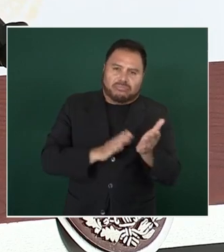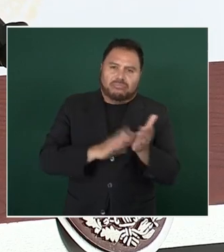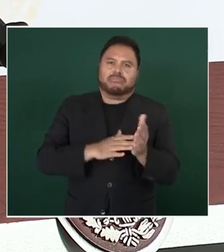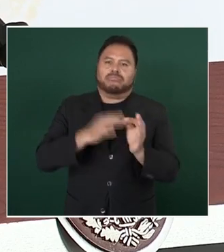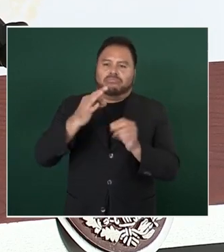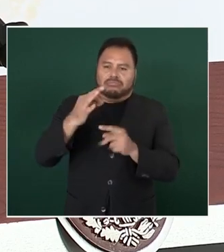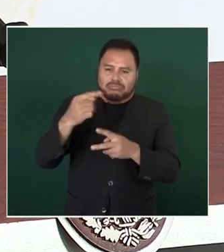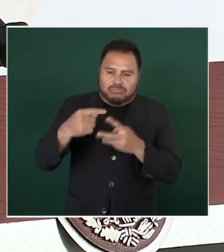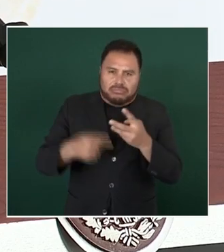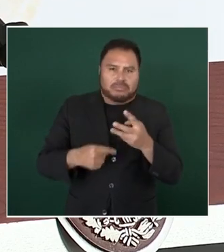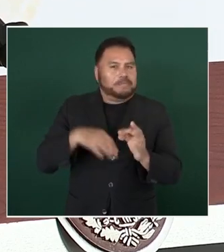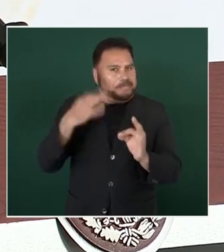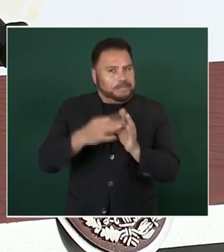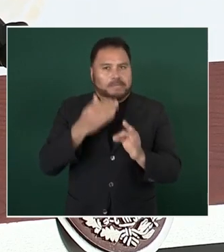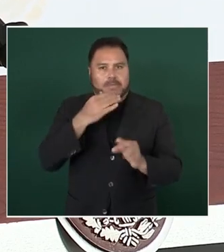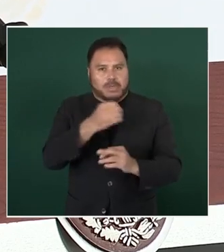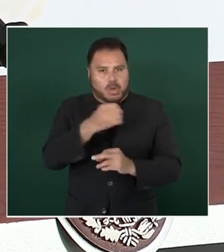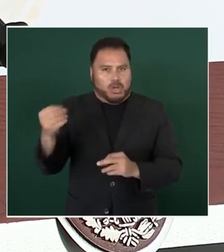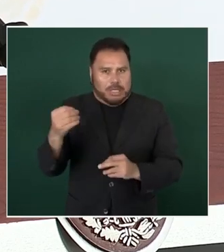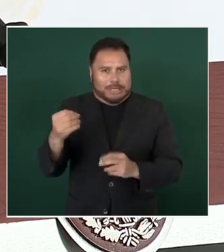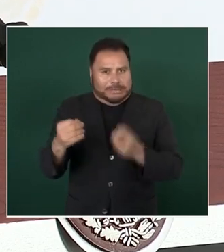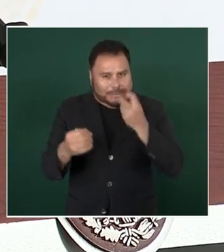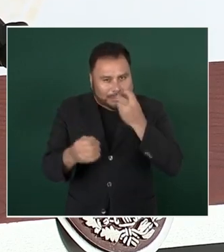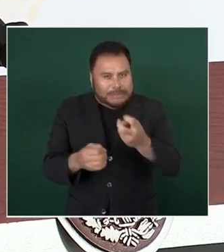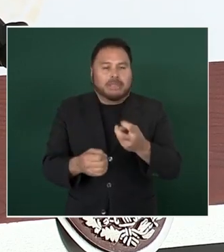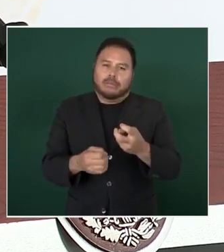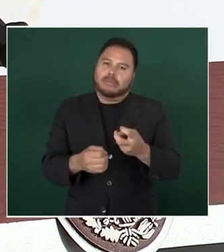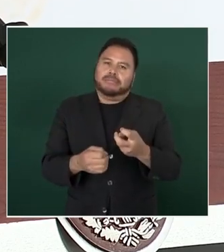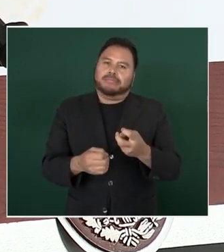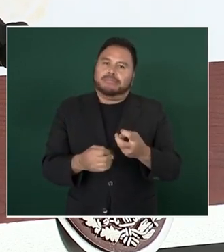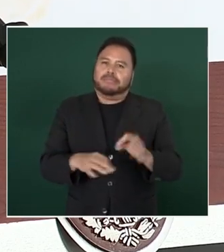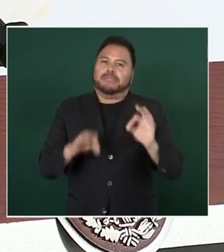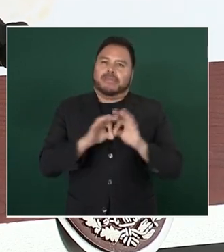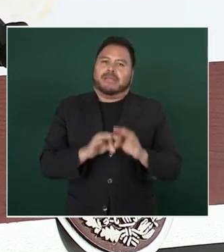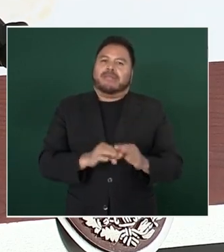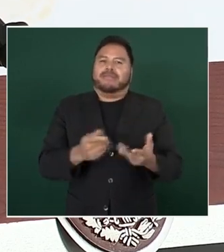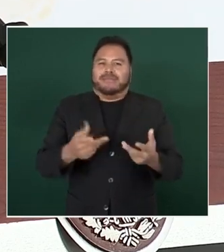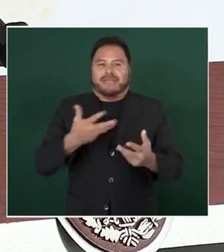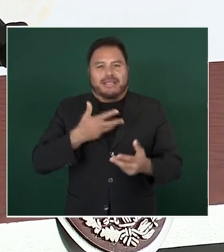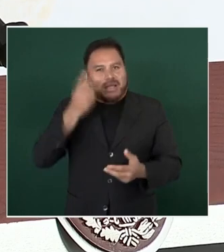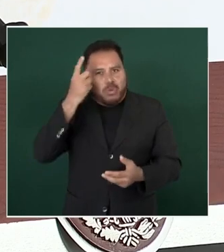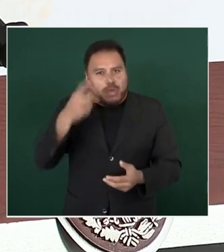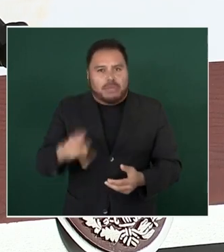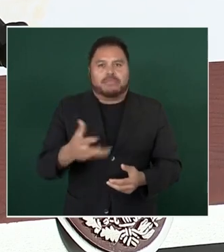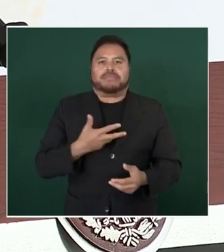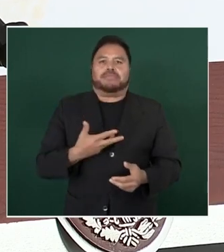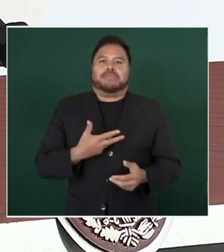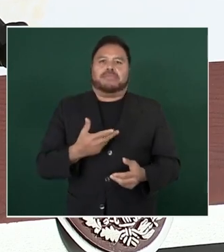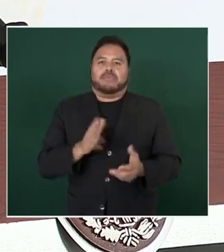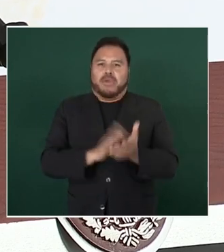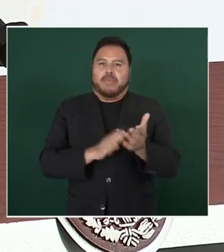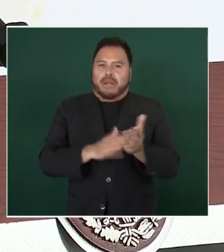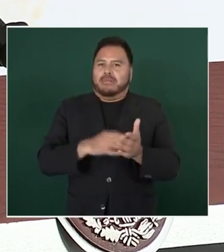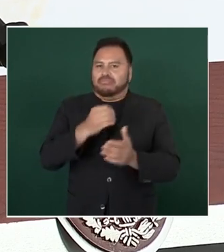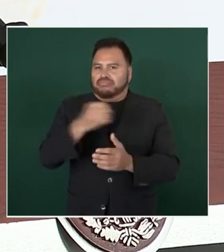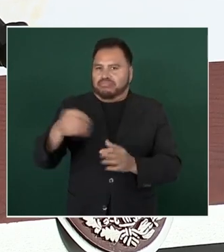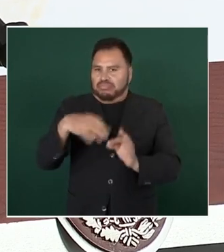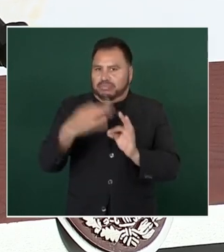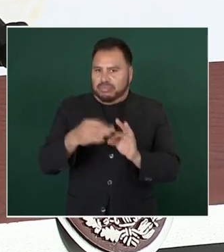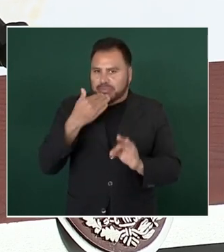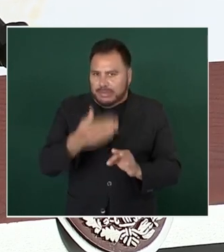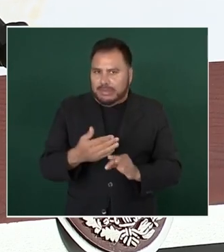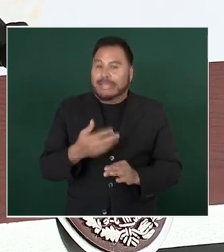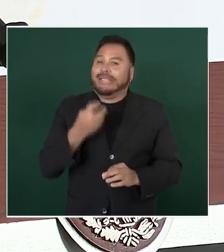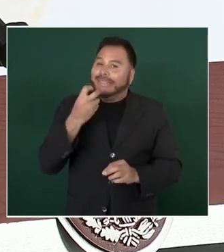documentado. Entonces, la certeza jurídica evita pues todo tipo